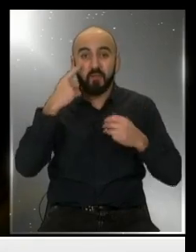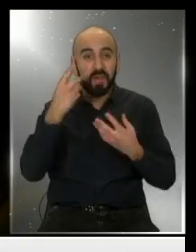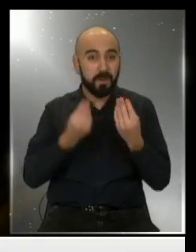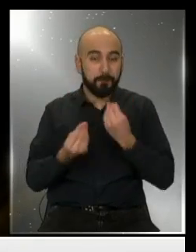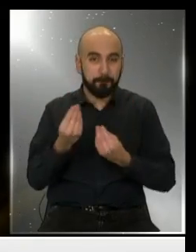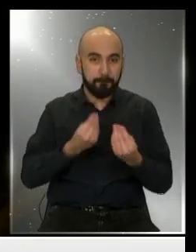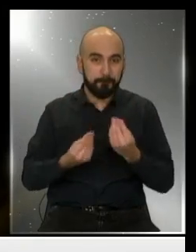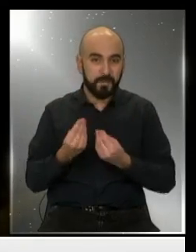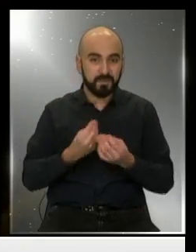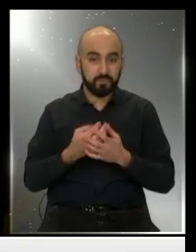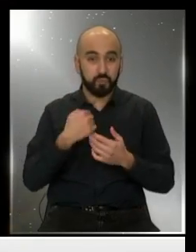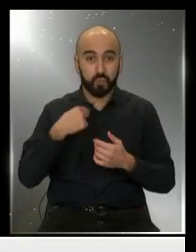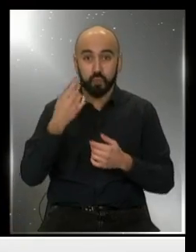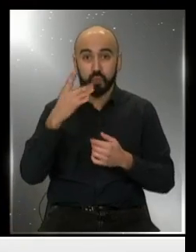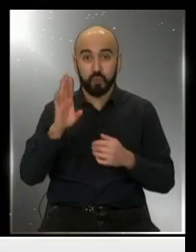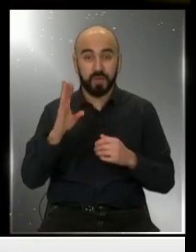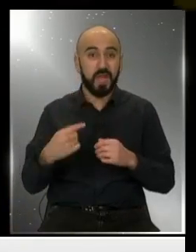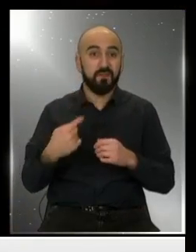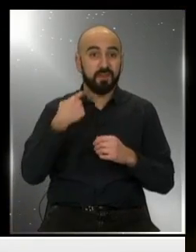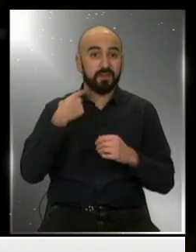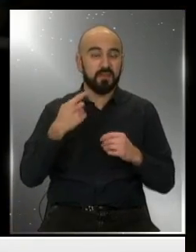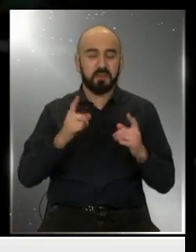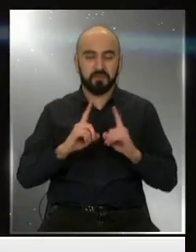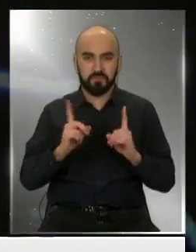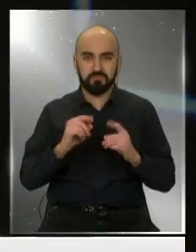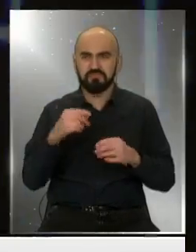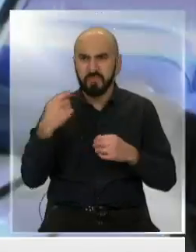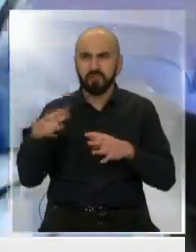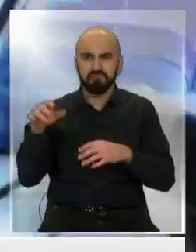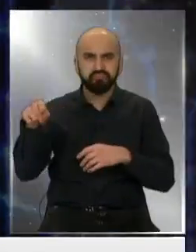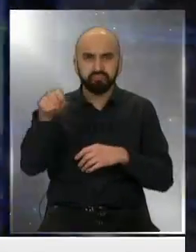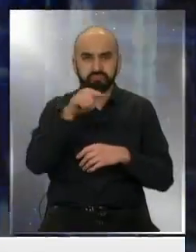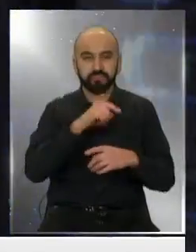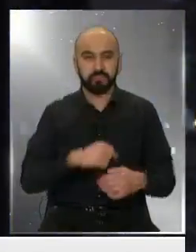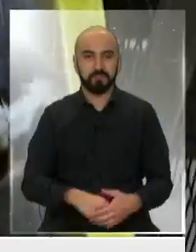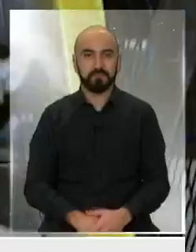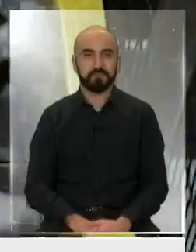porque no soy la única afectada por esta persona.